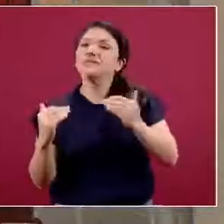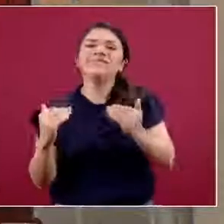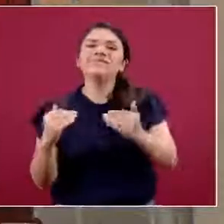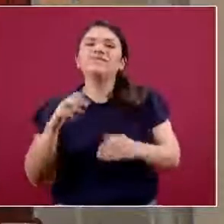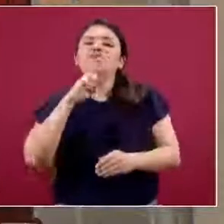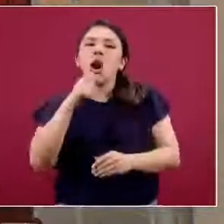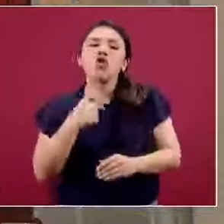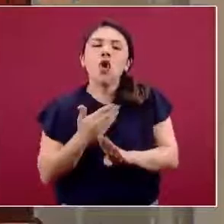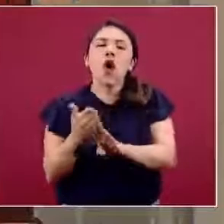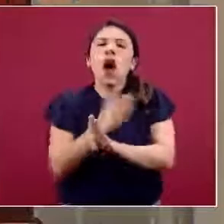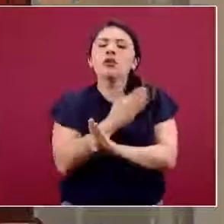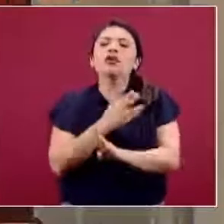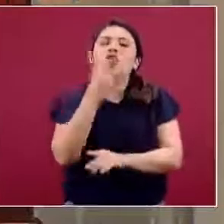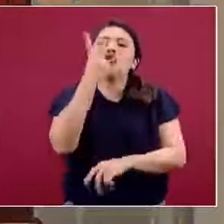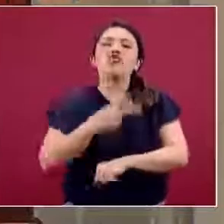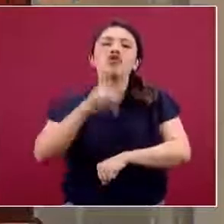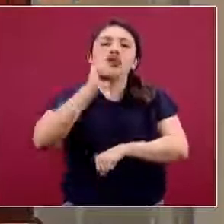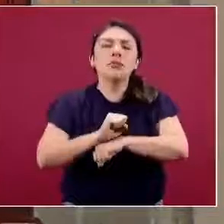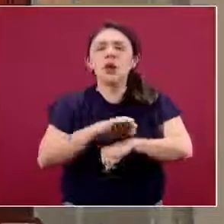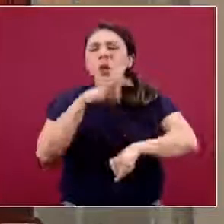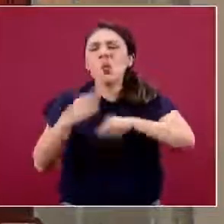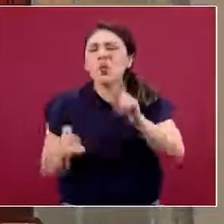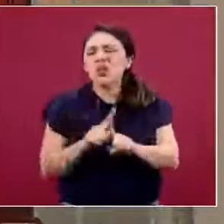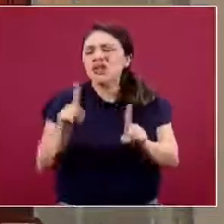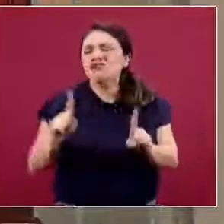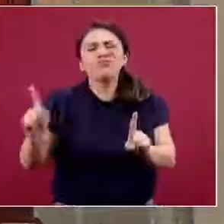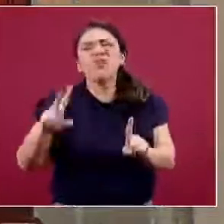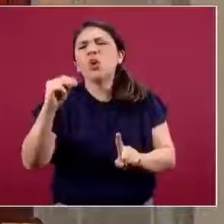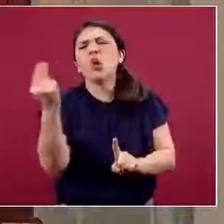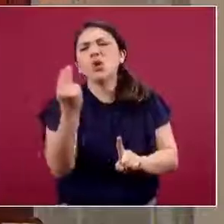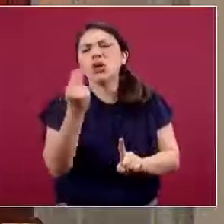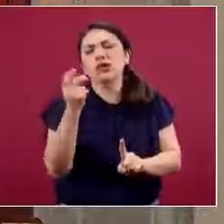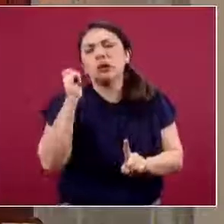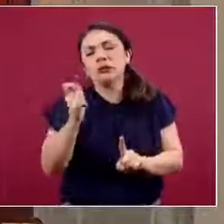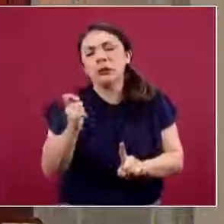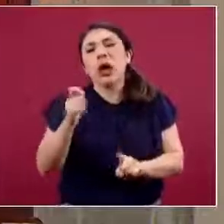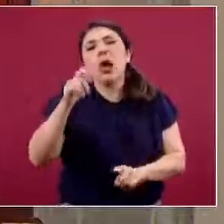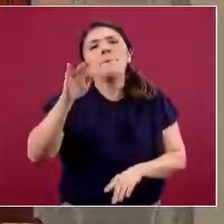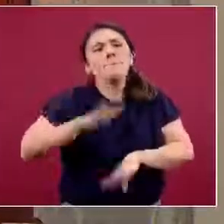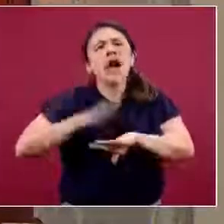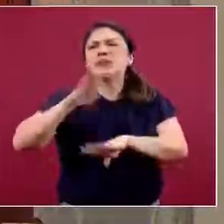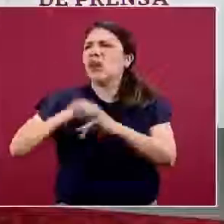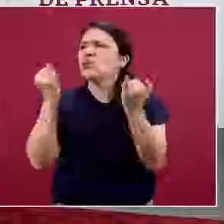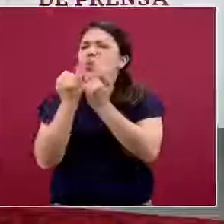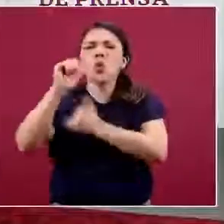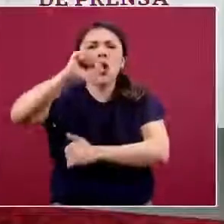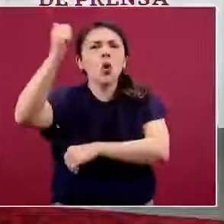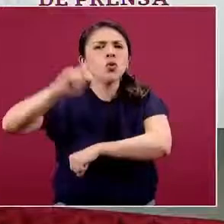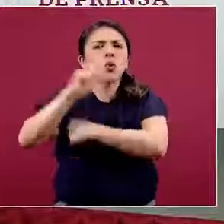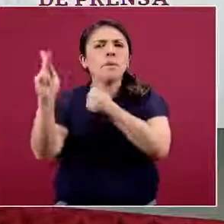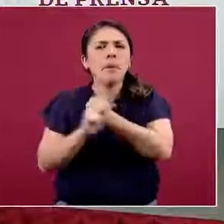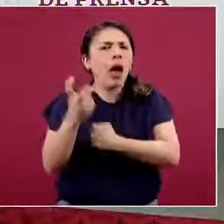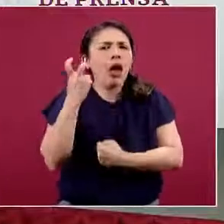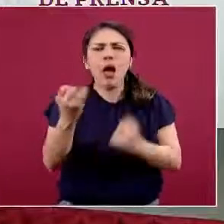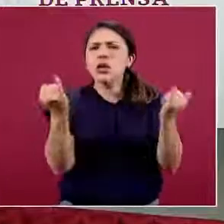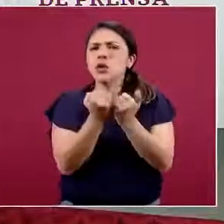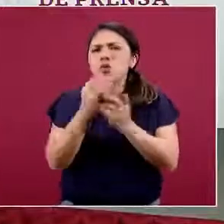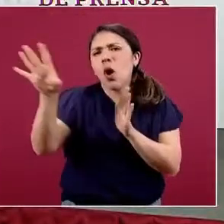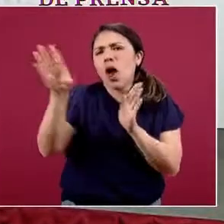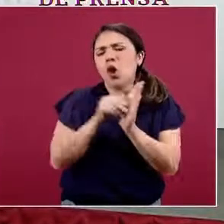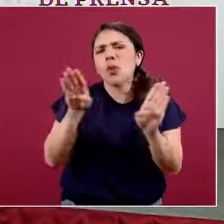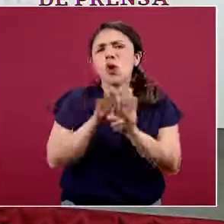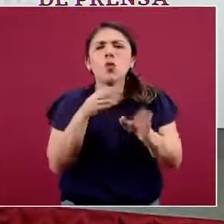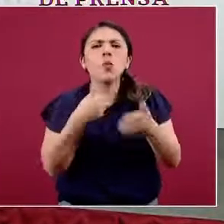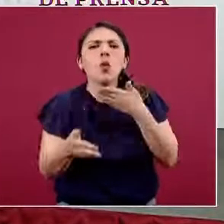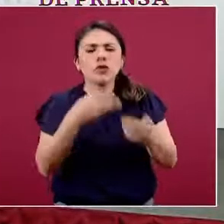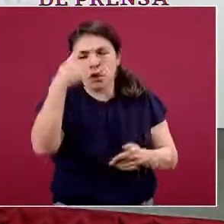terminando, siempre dejamos las 2 últimas semanas y se hace, de hecho, en muchos de los países es una metodología epidemiológica para